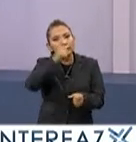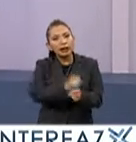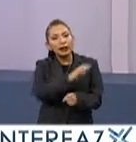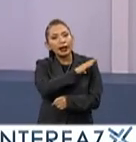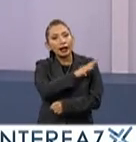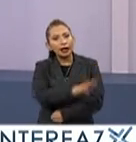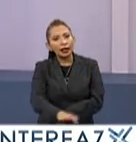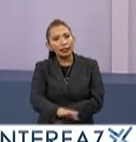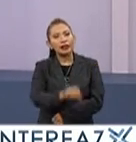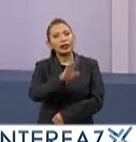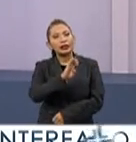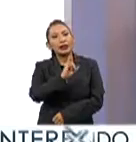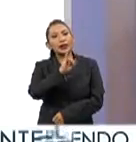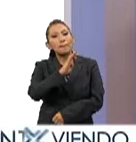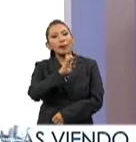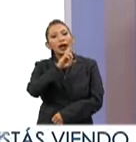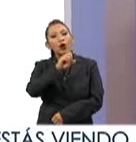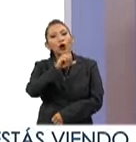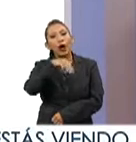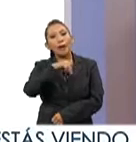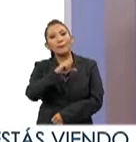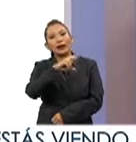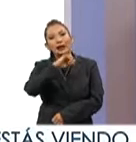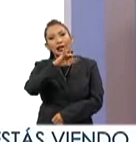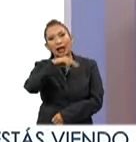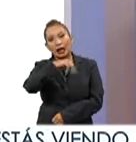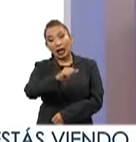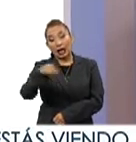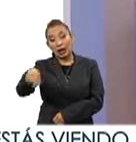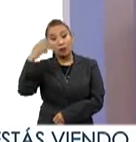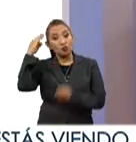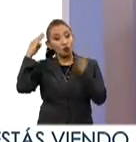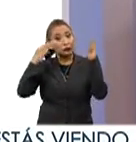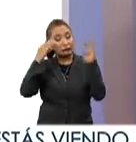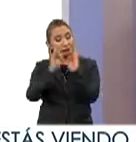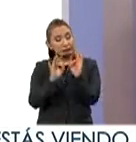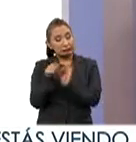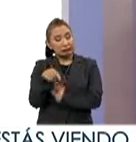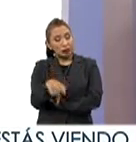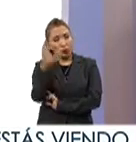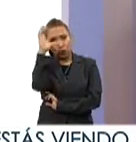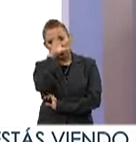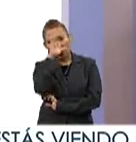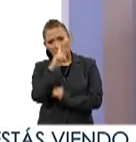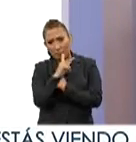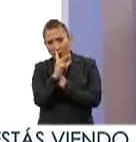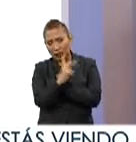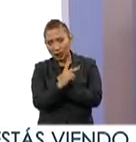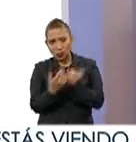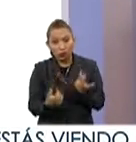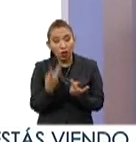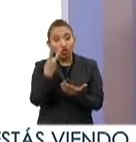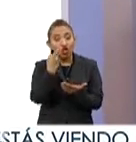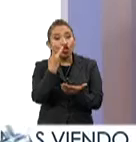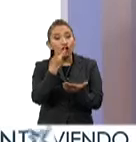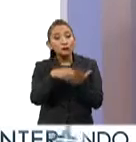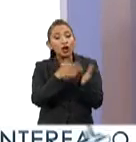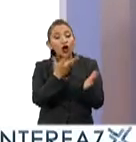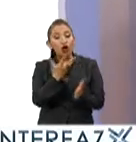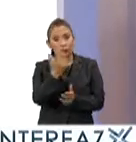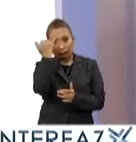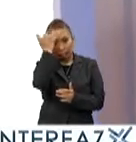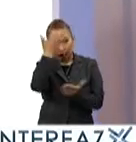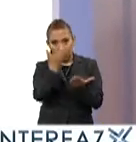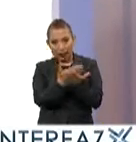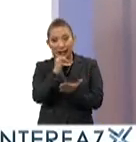Secretaría General Iberoamericana. Y es que los museos son parte esencial de la cultura de un país. En 2008 se creó la